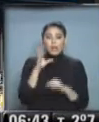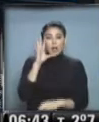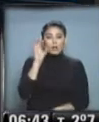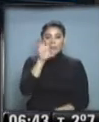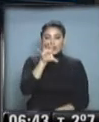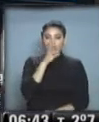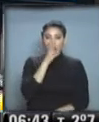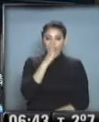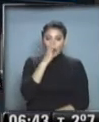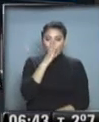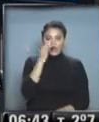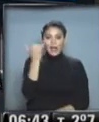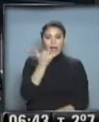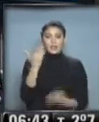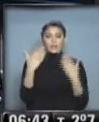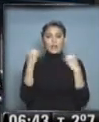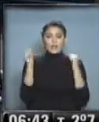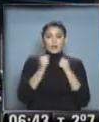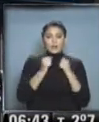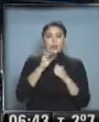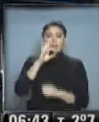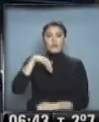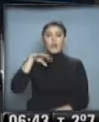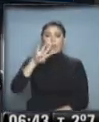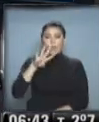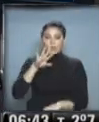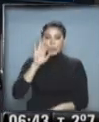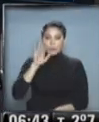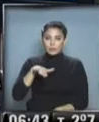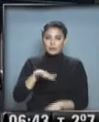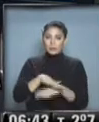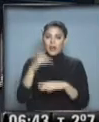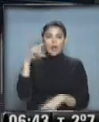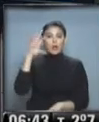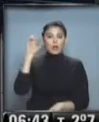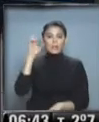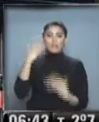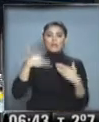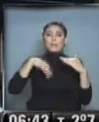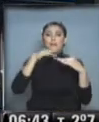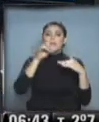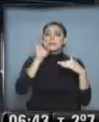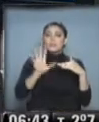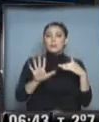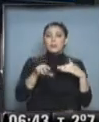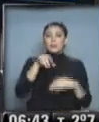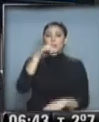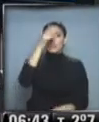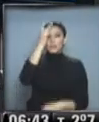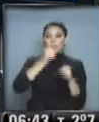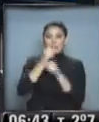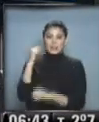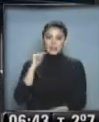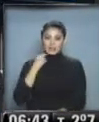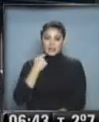Córdoba se siguen registrando temperaturas bajas allí con 4 grados bajo cero de mínima, y recuerden que la máxima rondará apenas los 12 a 13